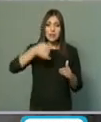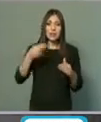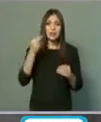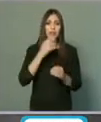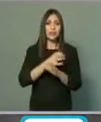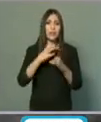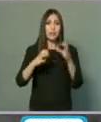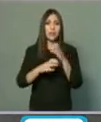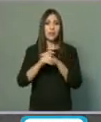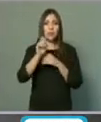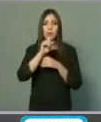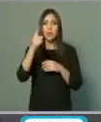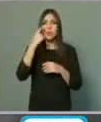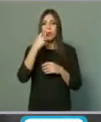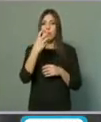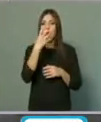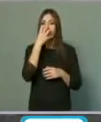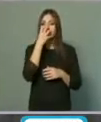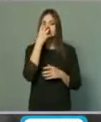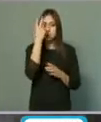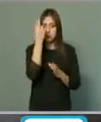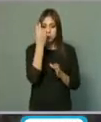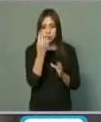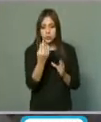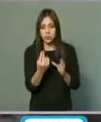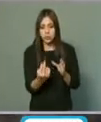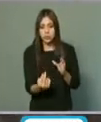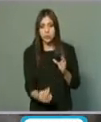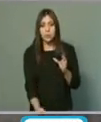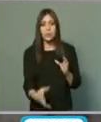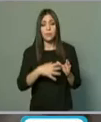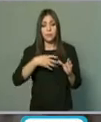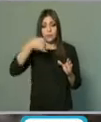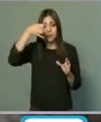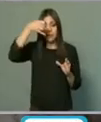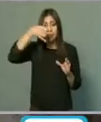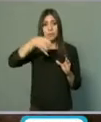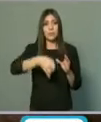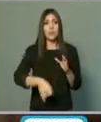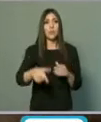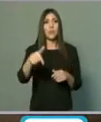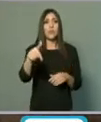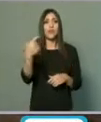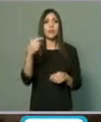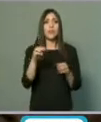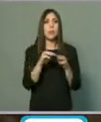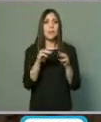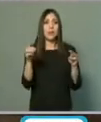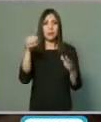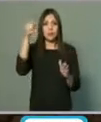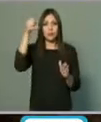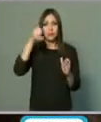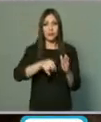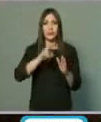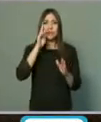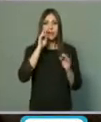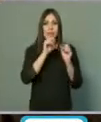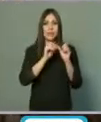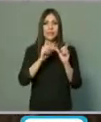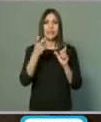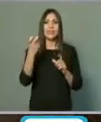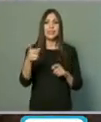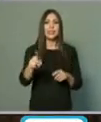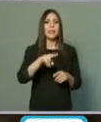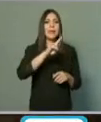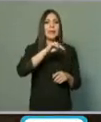profesional de Para museo. descender y descender. Sí, está a 12 metros de profundidad. Estamos viendo en pantalla estas pinturas rupestres